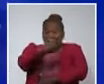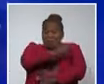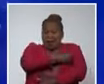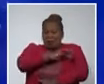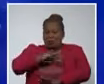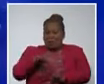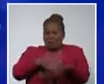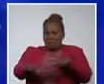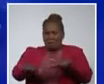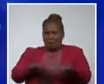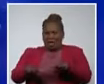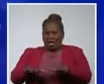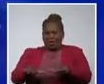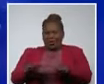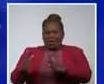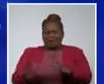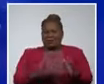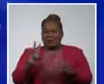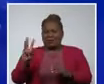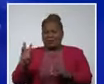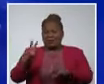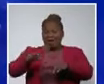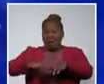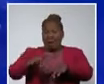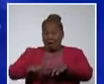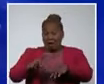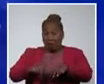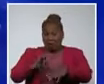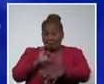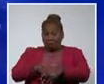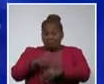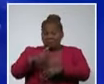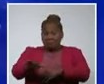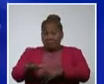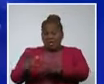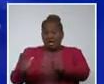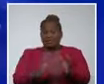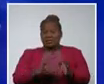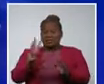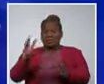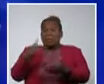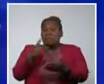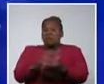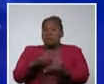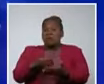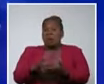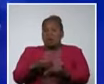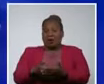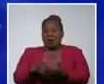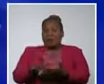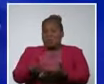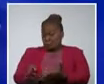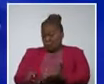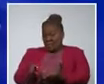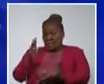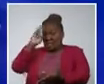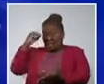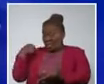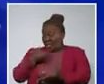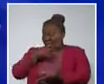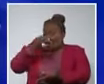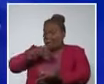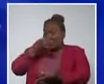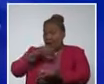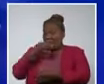fase 3. De hecho, La Habana inicia hoy fase 3 de ensayos clínicos de Soberana 02. Y usted lo decía, varios medios de prensa, incluso de Estados Unidos,